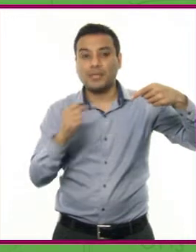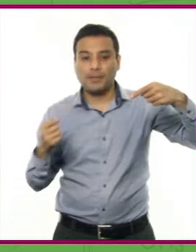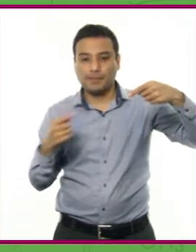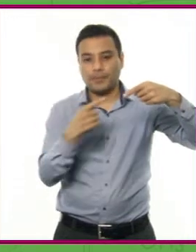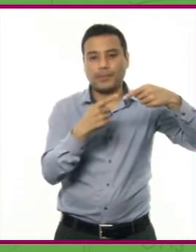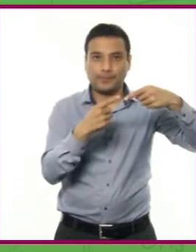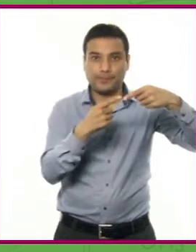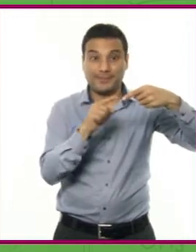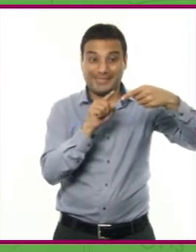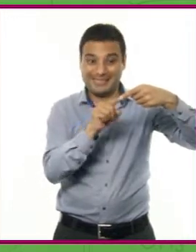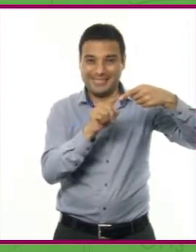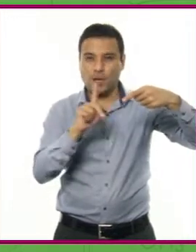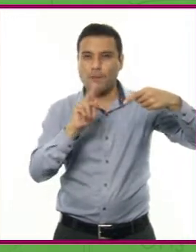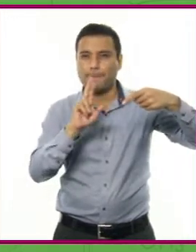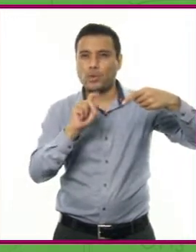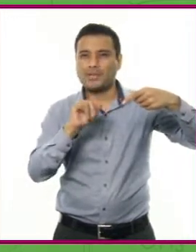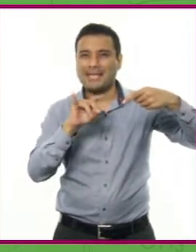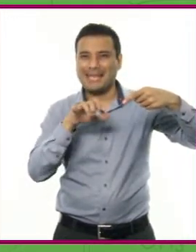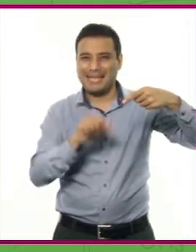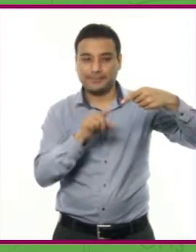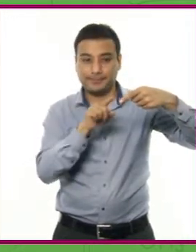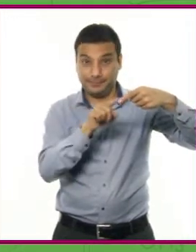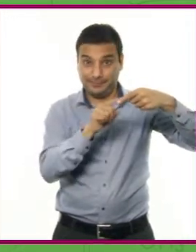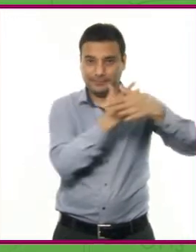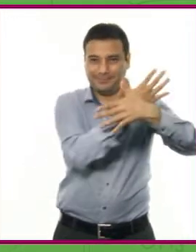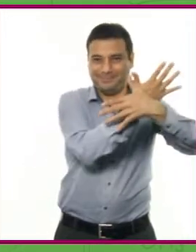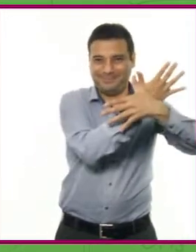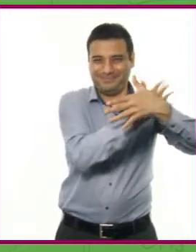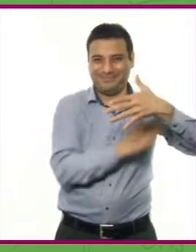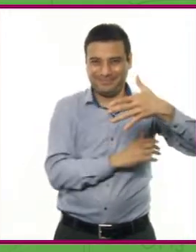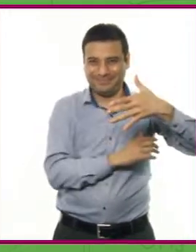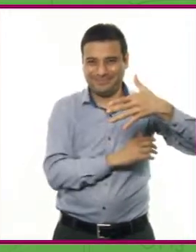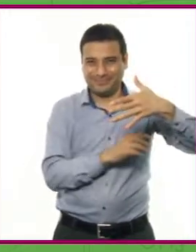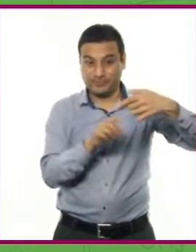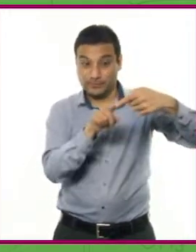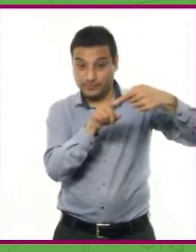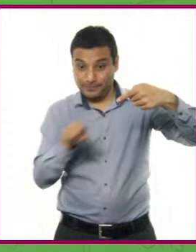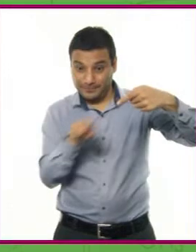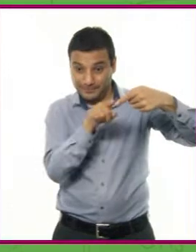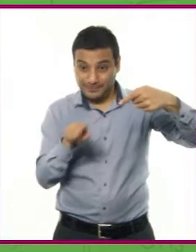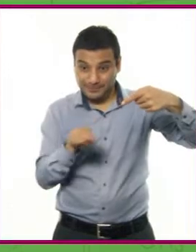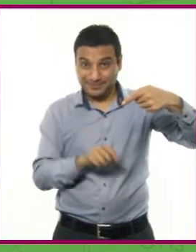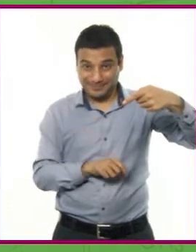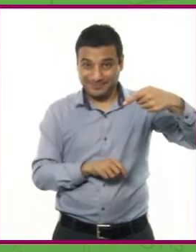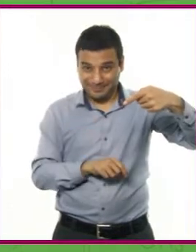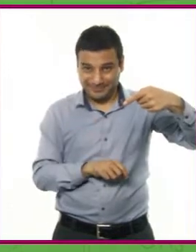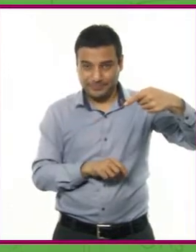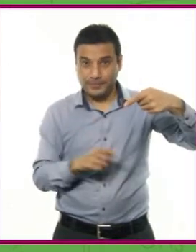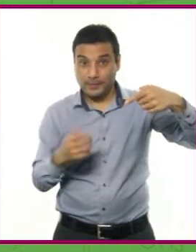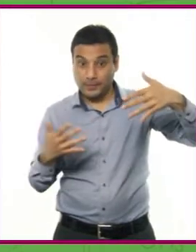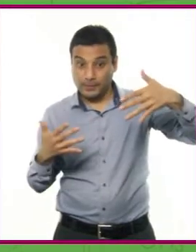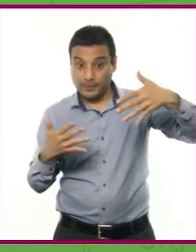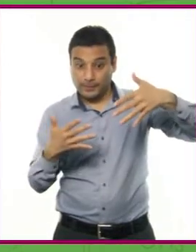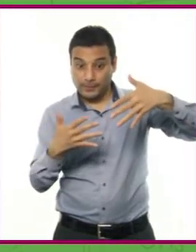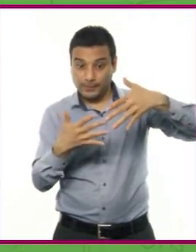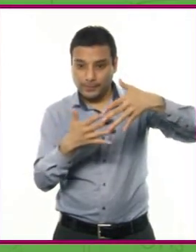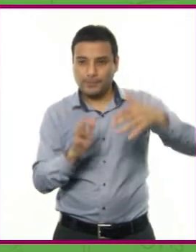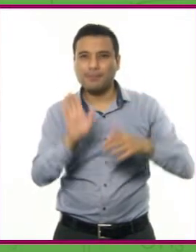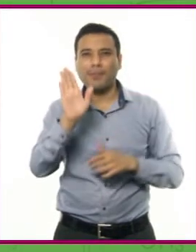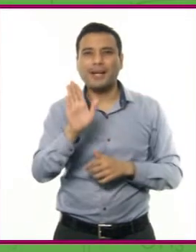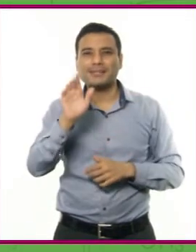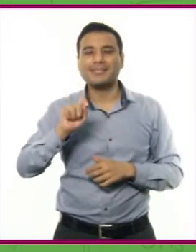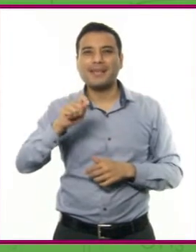receptor, una proteína, en una neurona. Neurotransmisor y receptor embonan como una llave en una